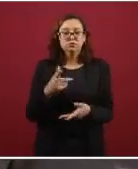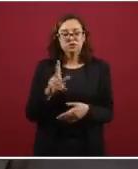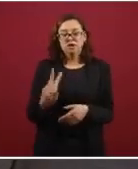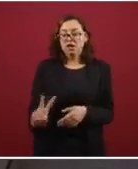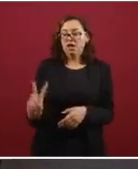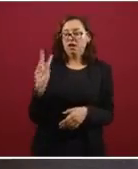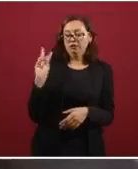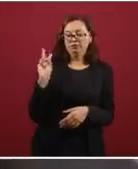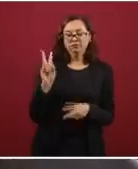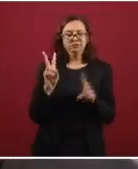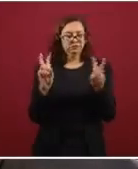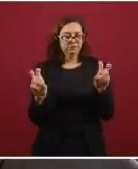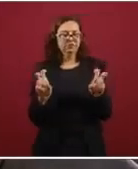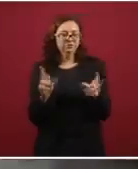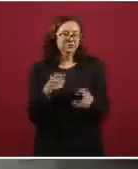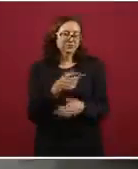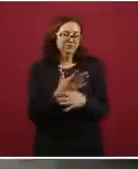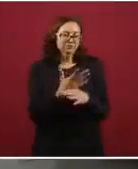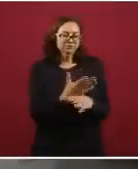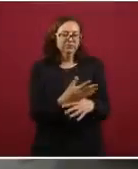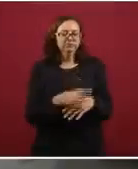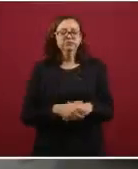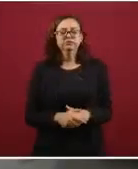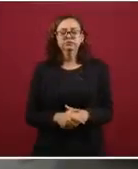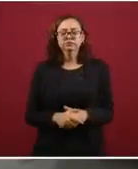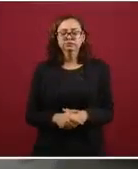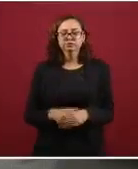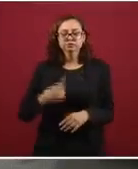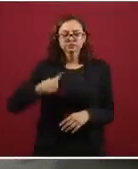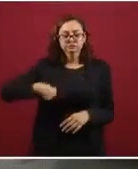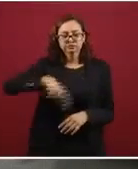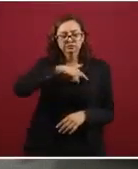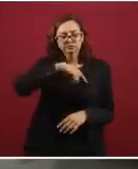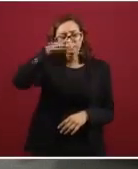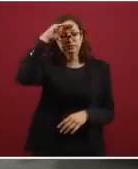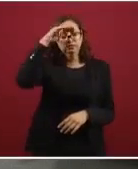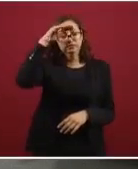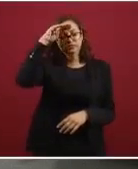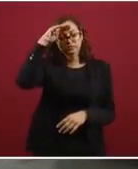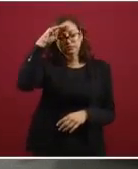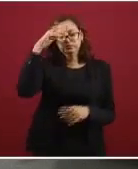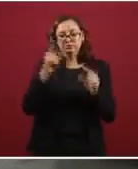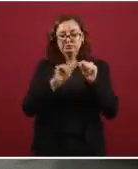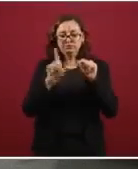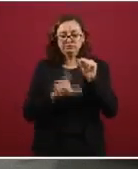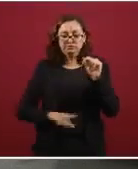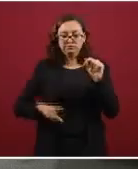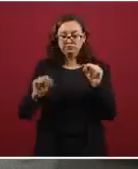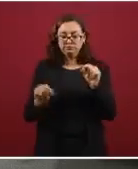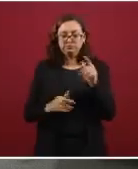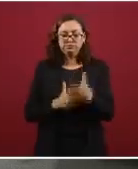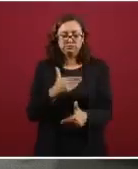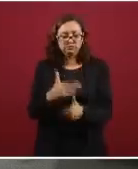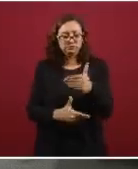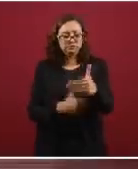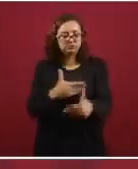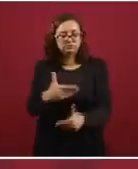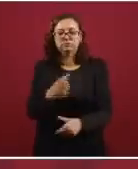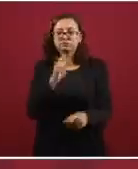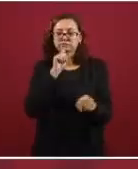viernes. Bueno. Nosotros consideramos, y México va también, el Gabinete de Seguridad,